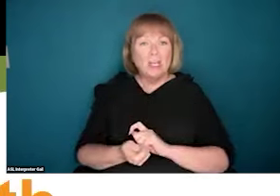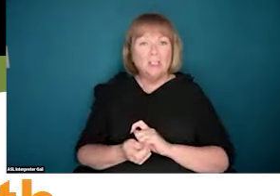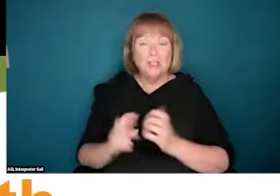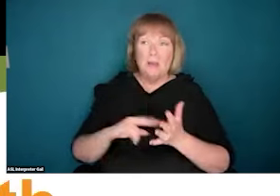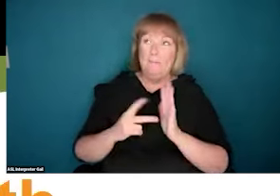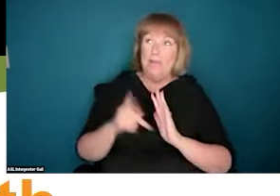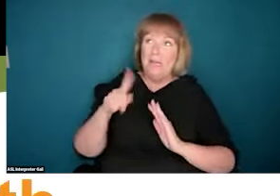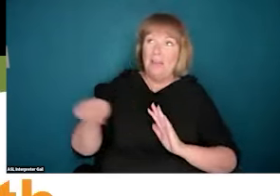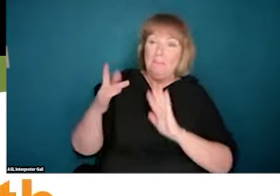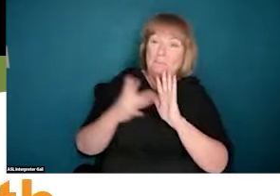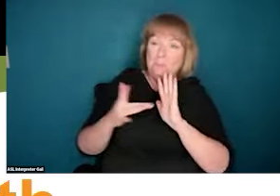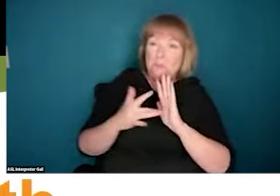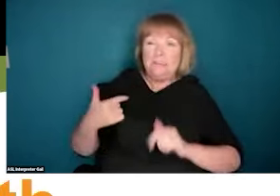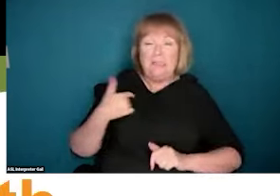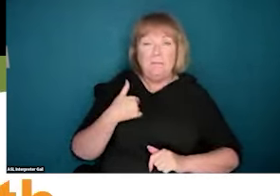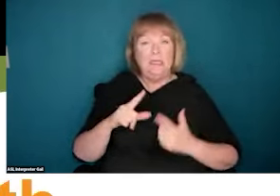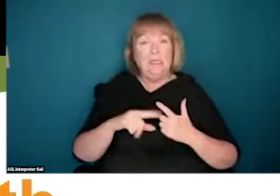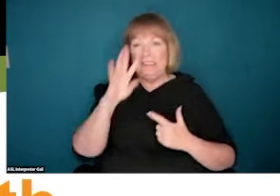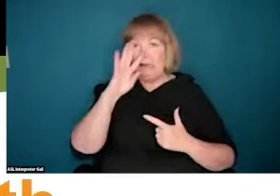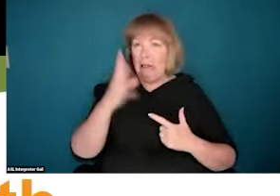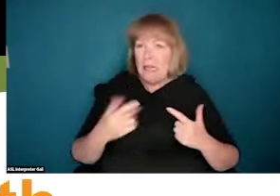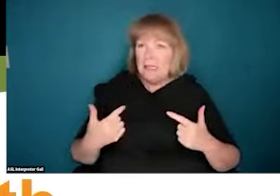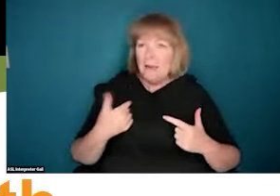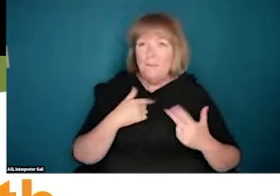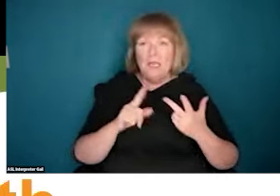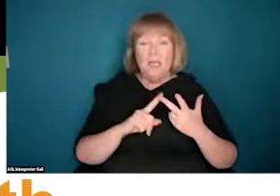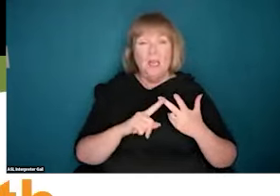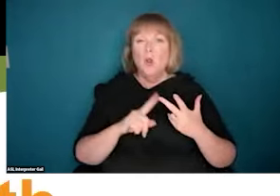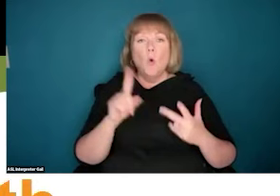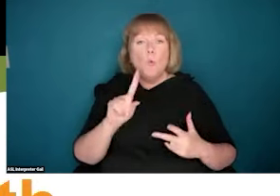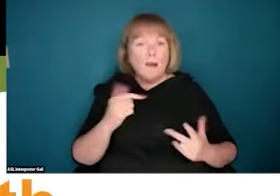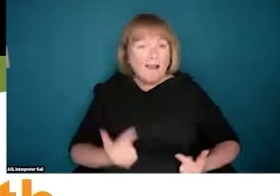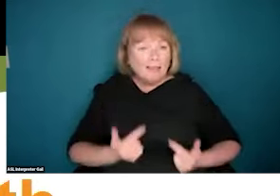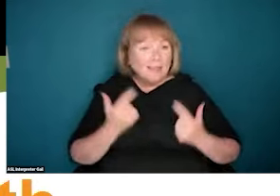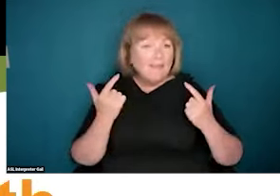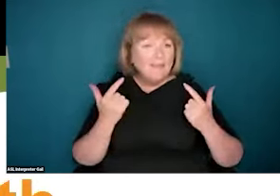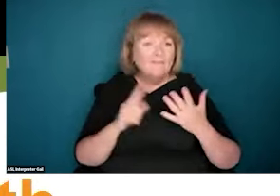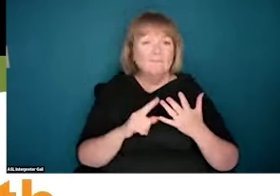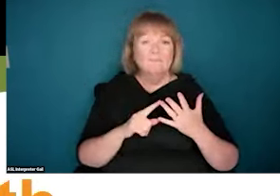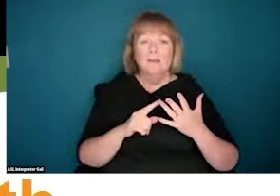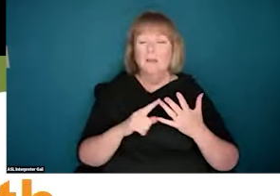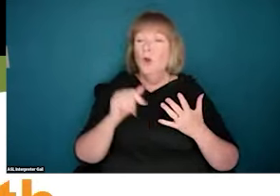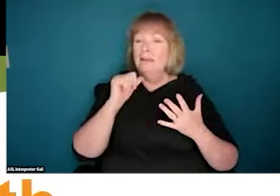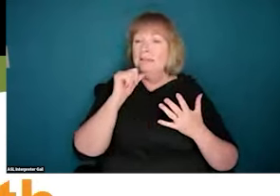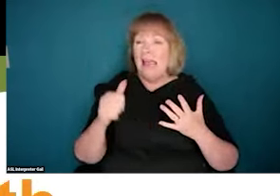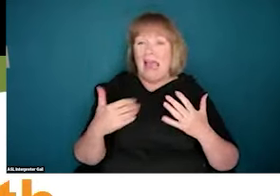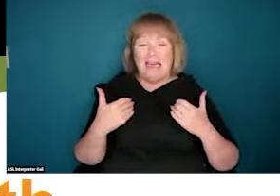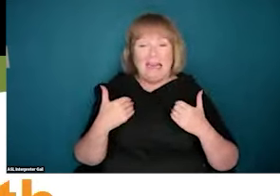habría muchas cosas en mi vida que hay muchas cosas en mi vida que yo no podría cambiar, como abuso,